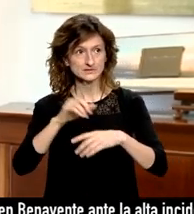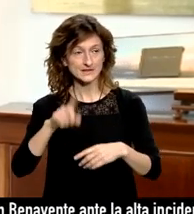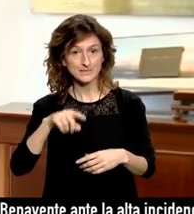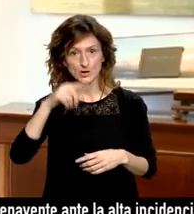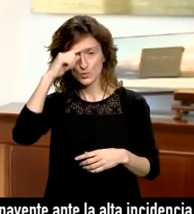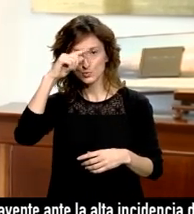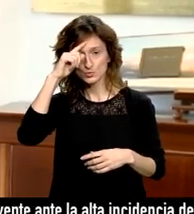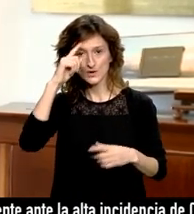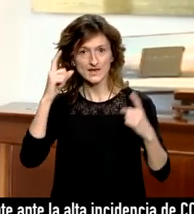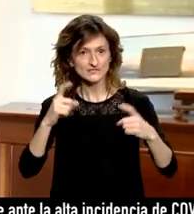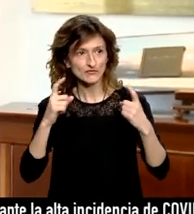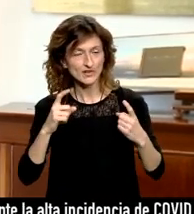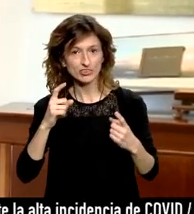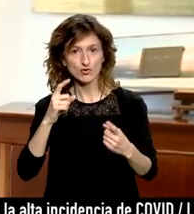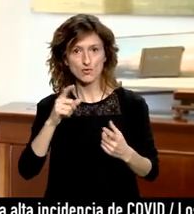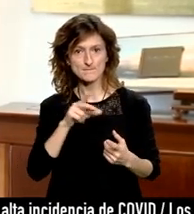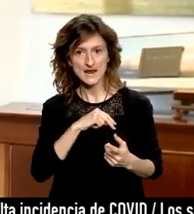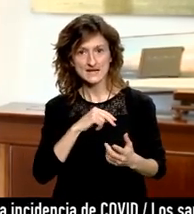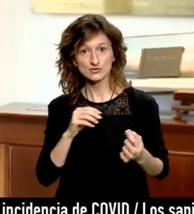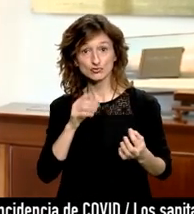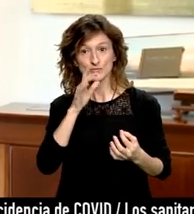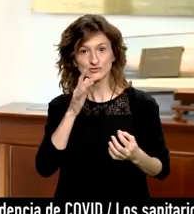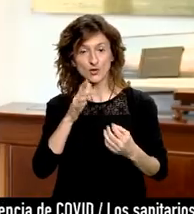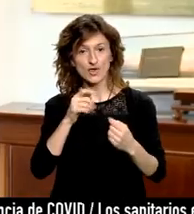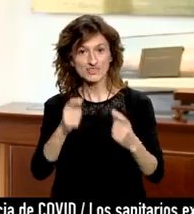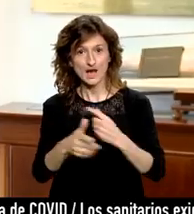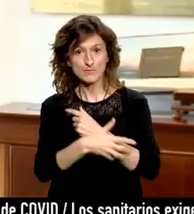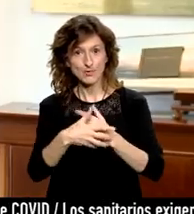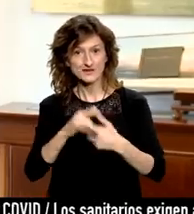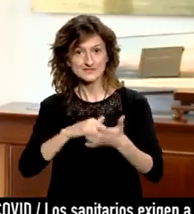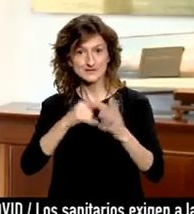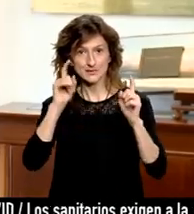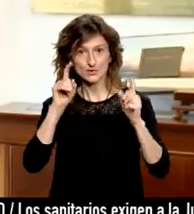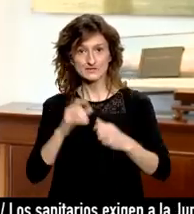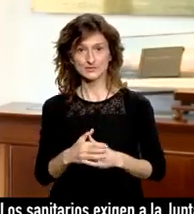tiene en cuenta la cultura del esfuerzo ni la cultura del mérito, por tanto eso también empobrece el sistema educativo.